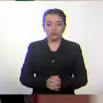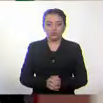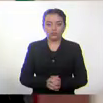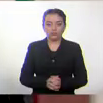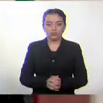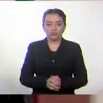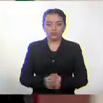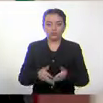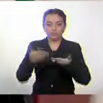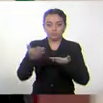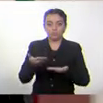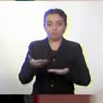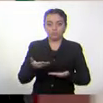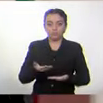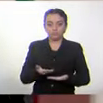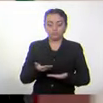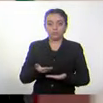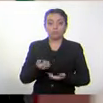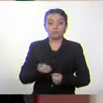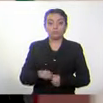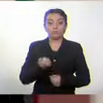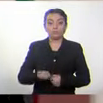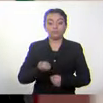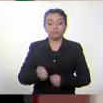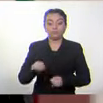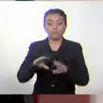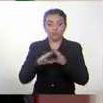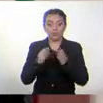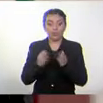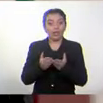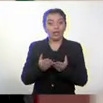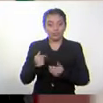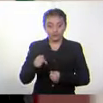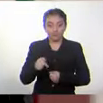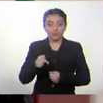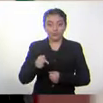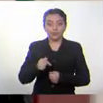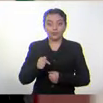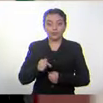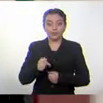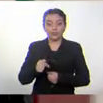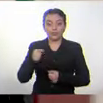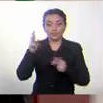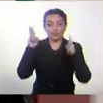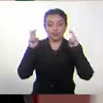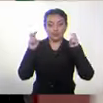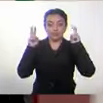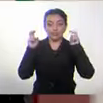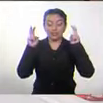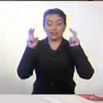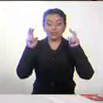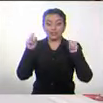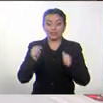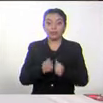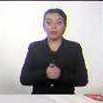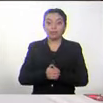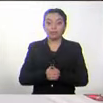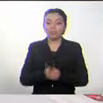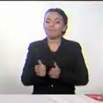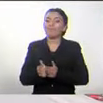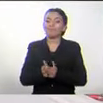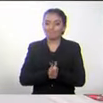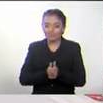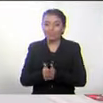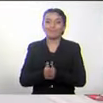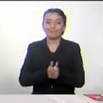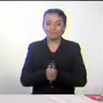Bienvenidos, estimados estudiantes, a una clase más. En esta ocasión vamos a hablar sobre un interesante tema. En esta